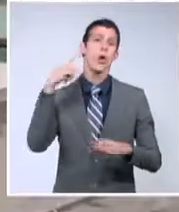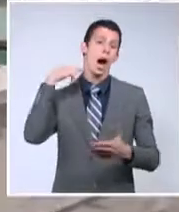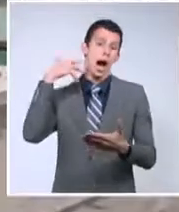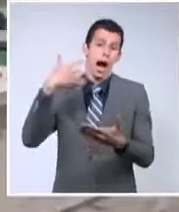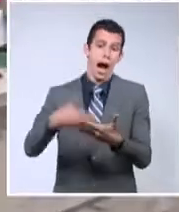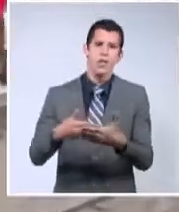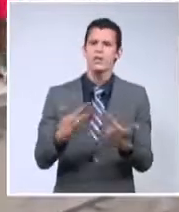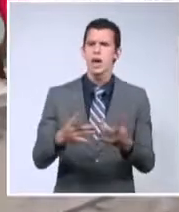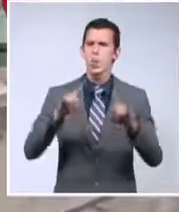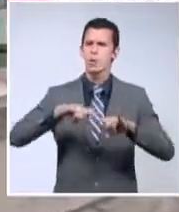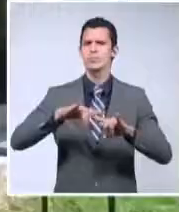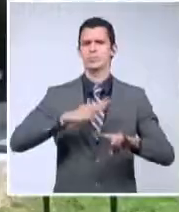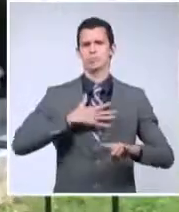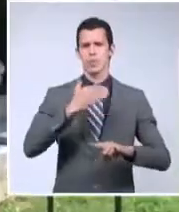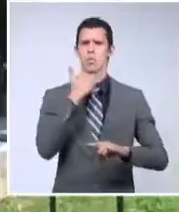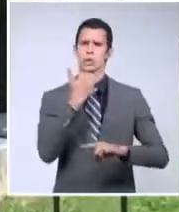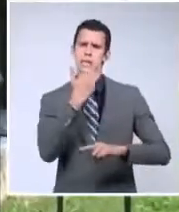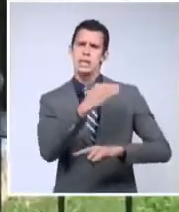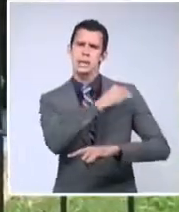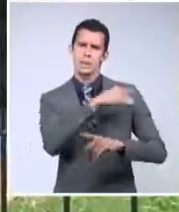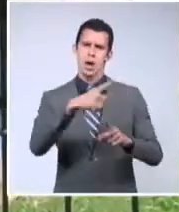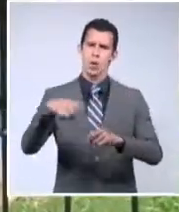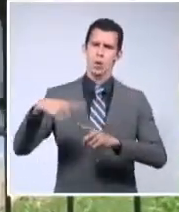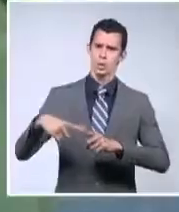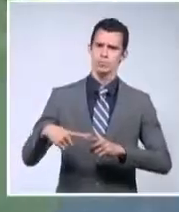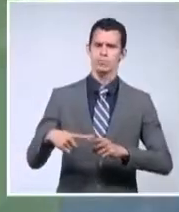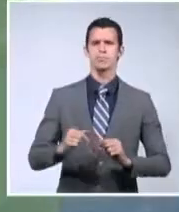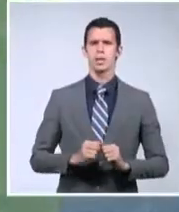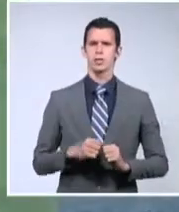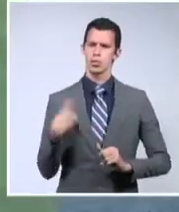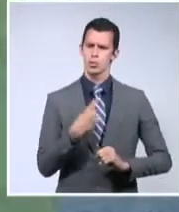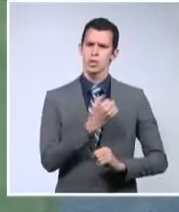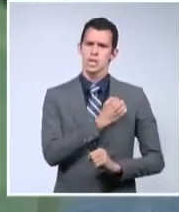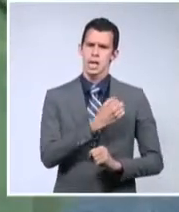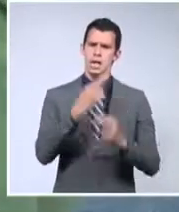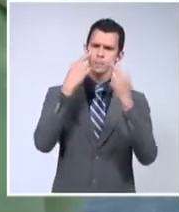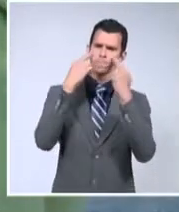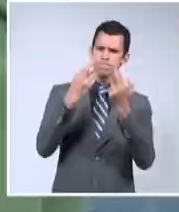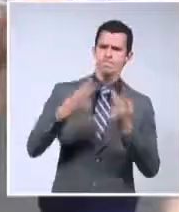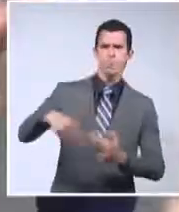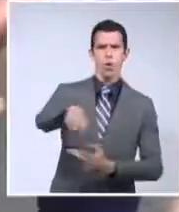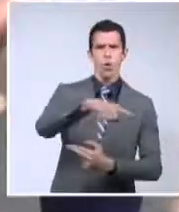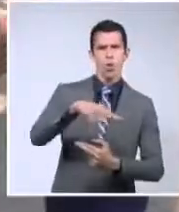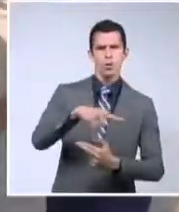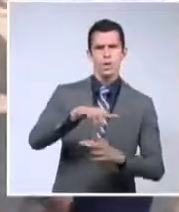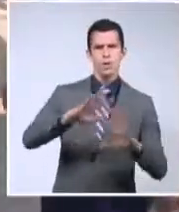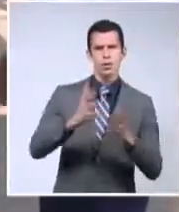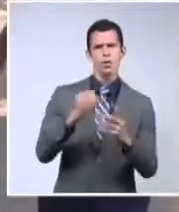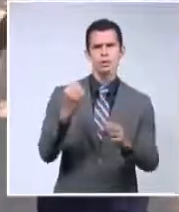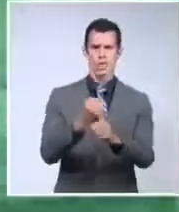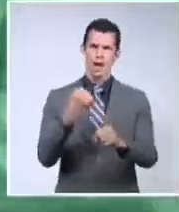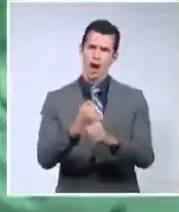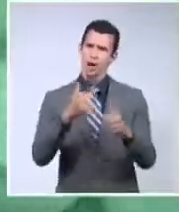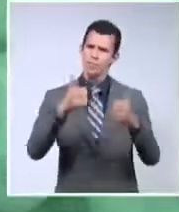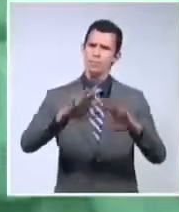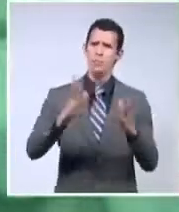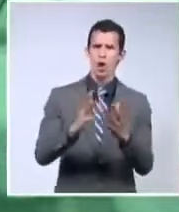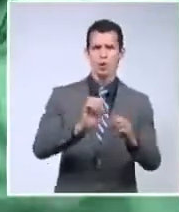los resultados relevantes en las tareas de aseguramiento operativo para el enfrentamiento a la COVID-19,